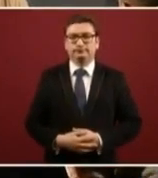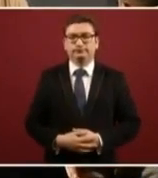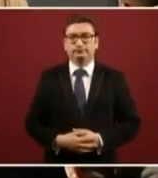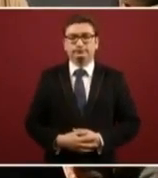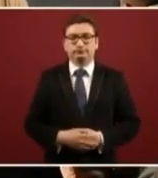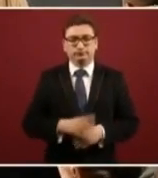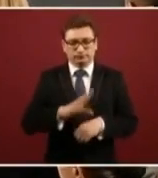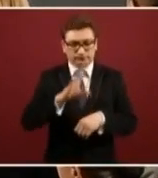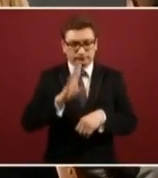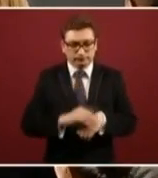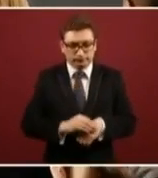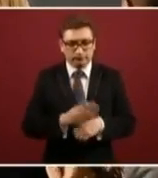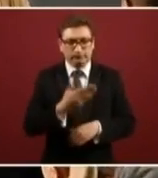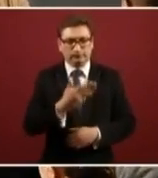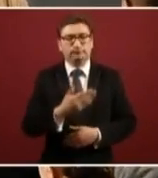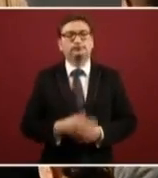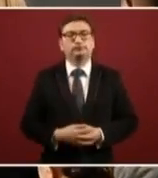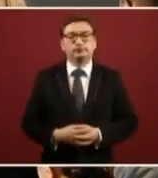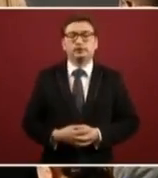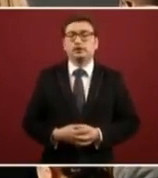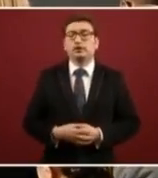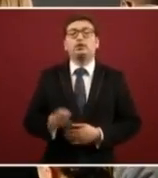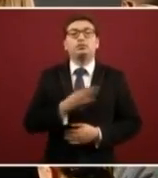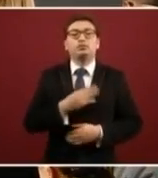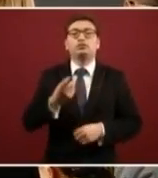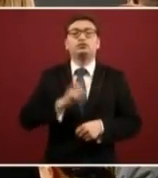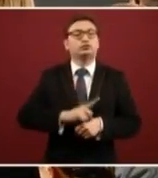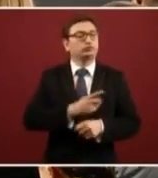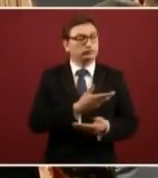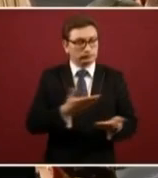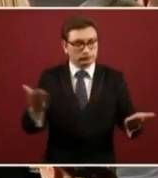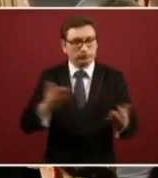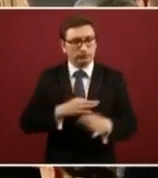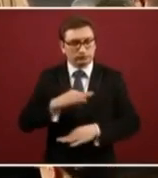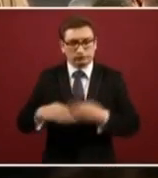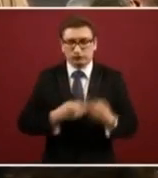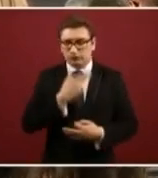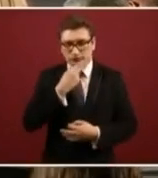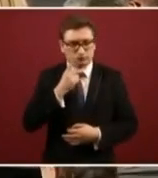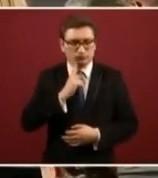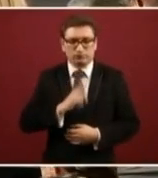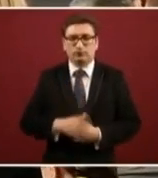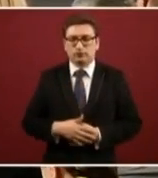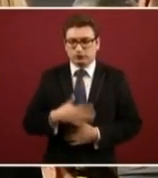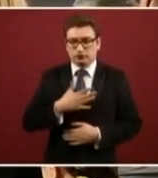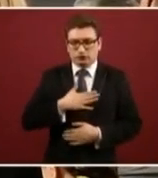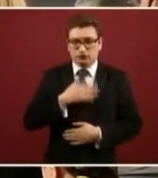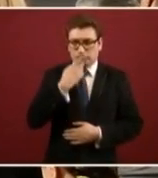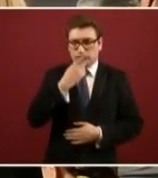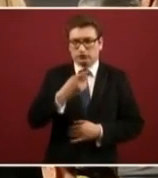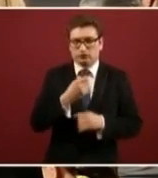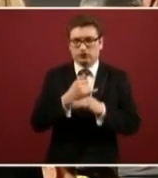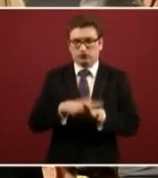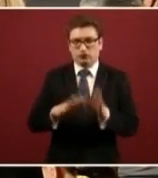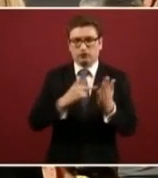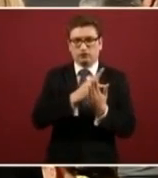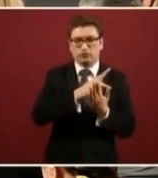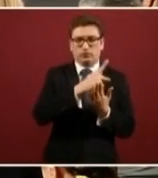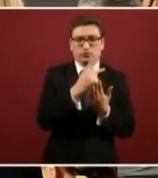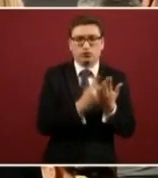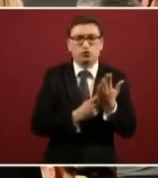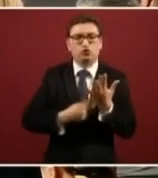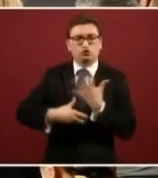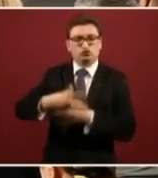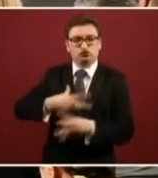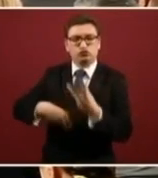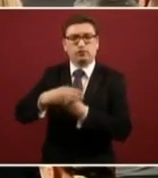Con su permiso, señor presidente, buenos días a todos, a todas. Informo de los avances del programa Producción